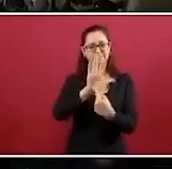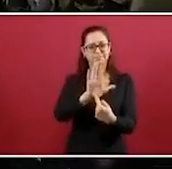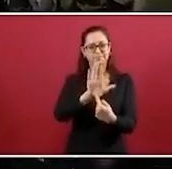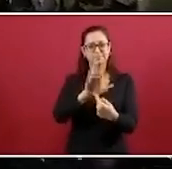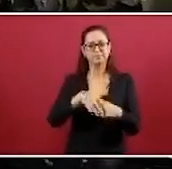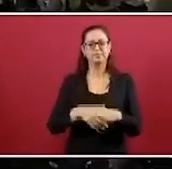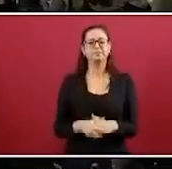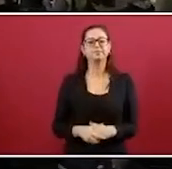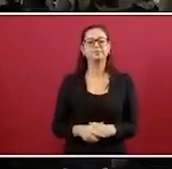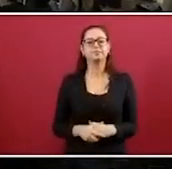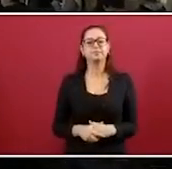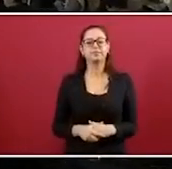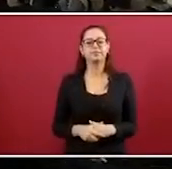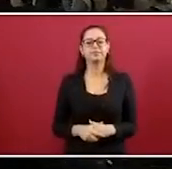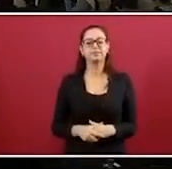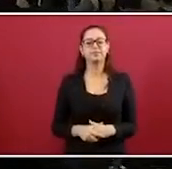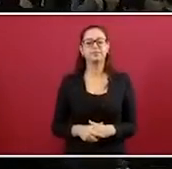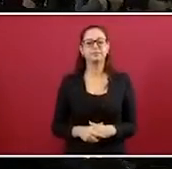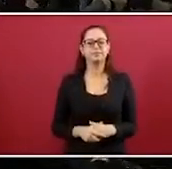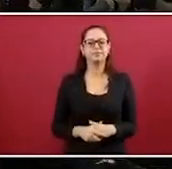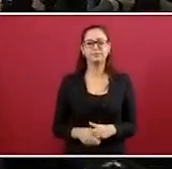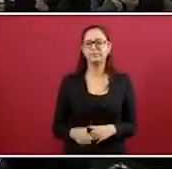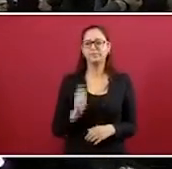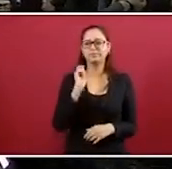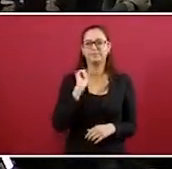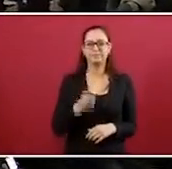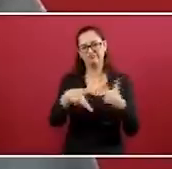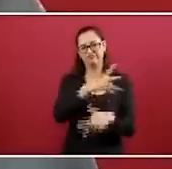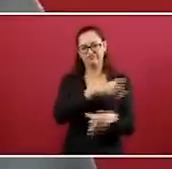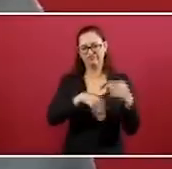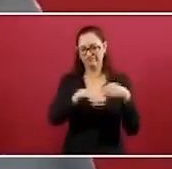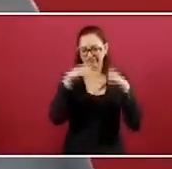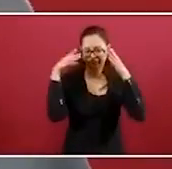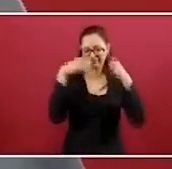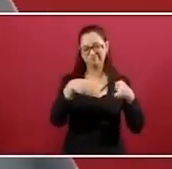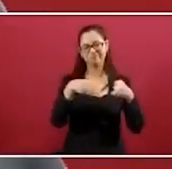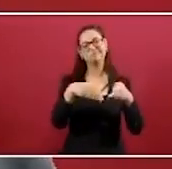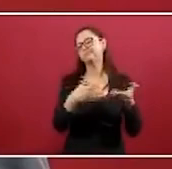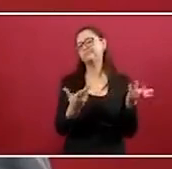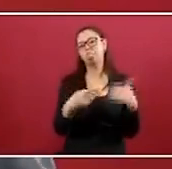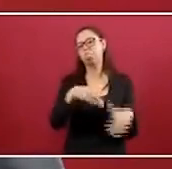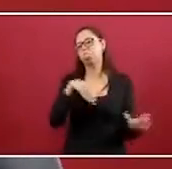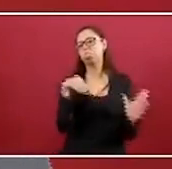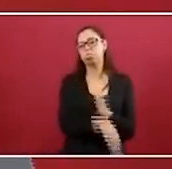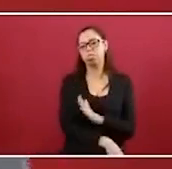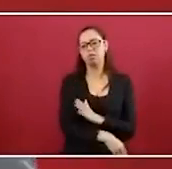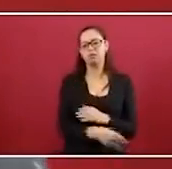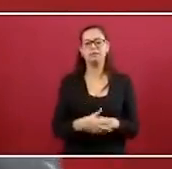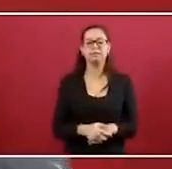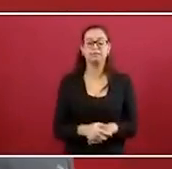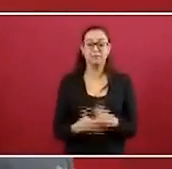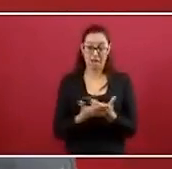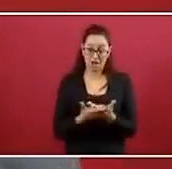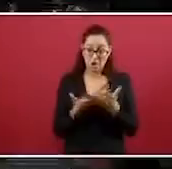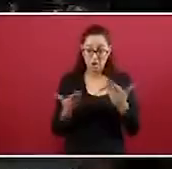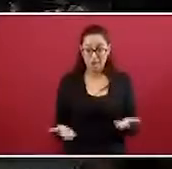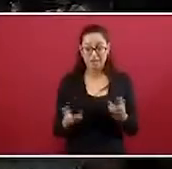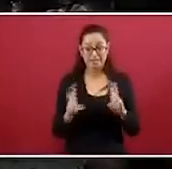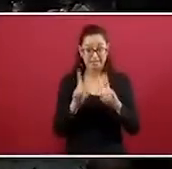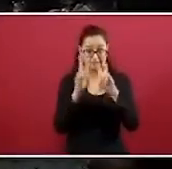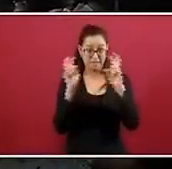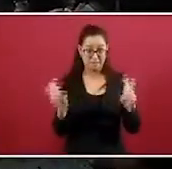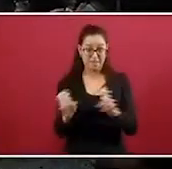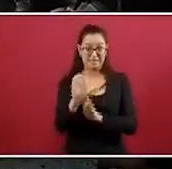y cumplir con el compromiso de no aumentar el costo del energético en el país. En el caso de la Comisión